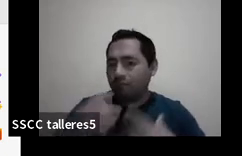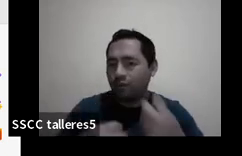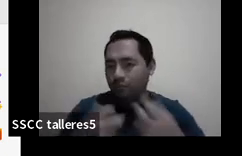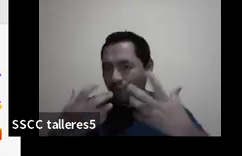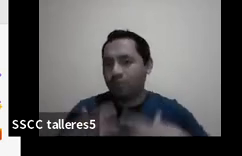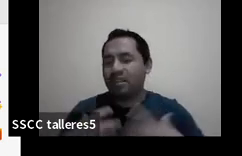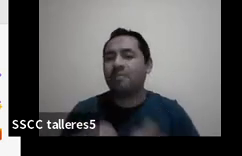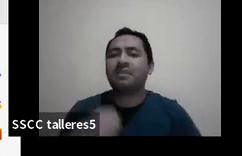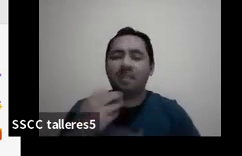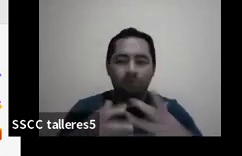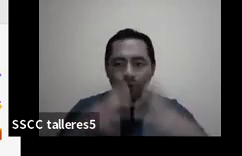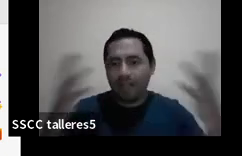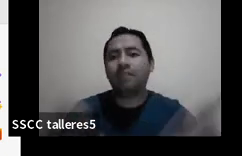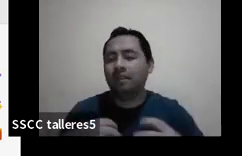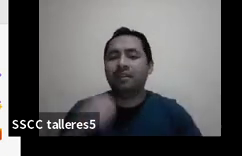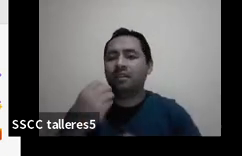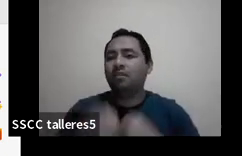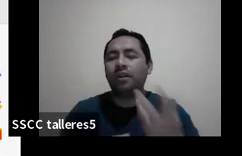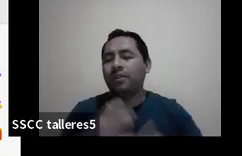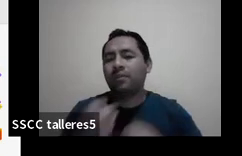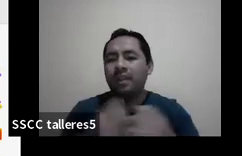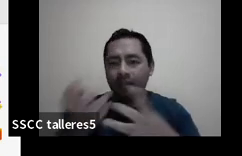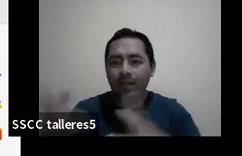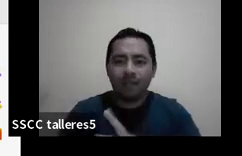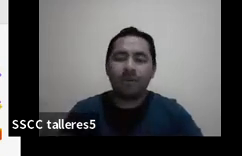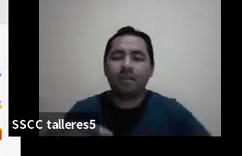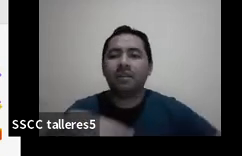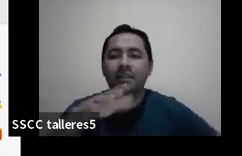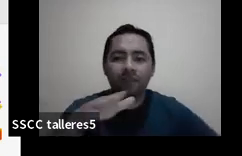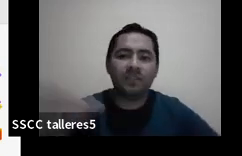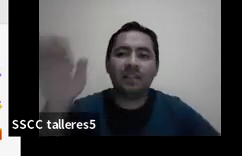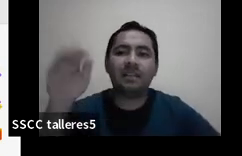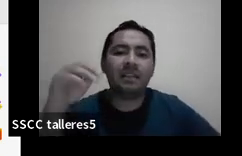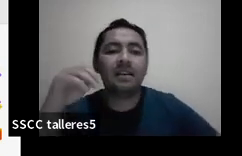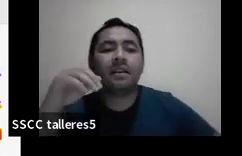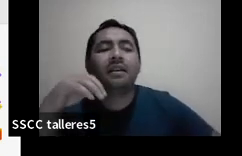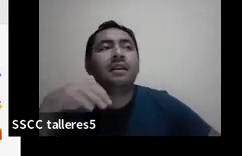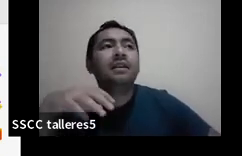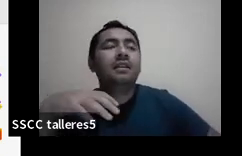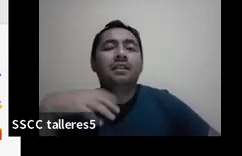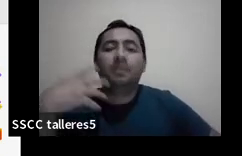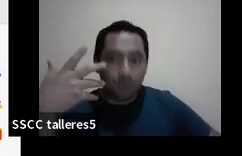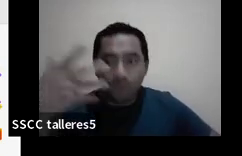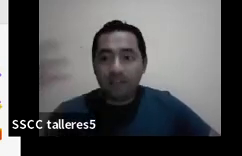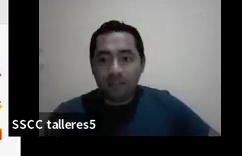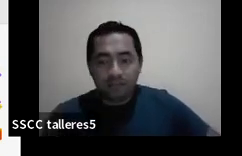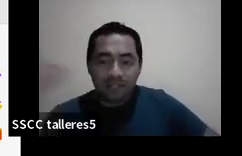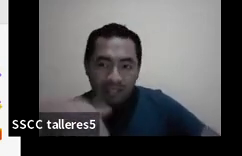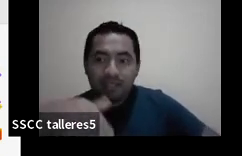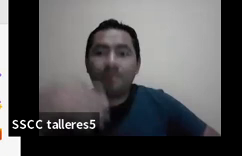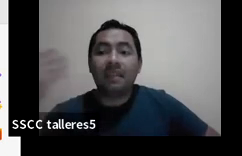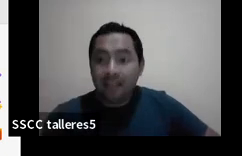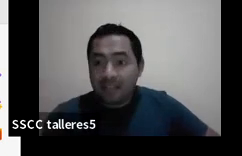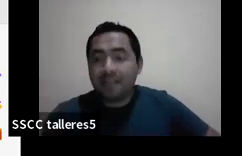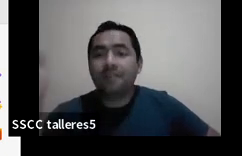ponderada, ¿no? Por su discapacidad, por ley, tienen que tener una nota ponderada para que puedan tener esa facilidad de ingresar. Postulan,